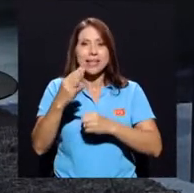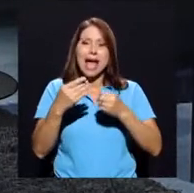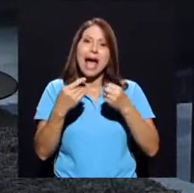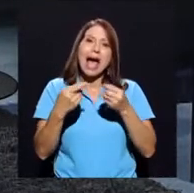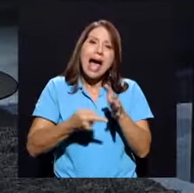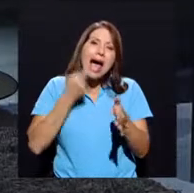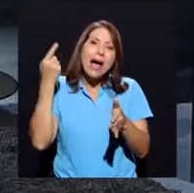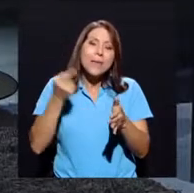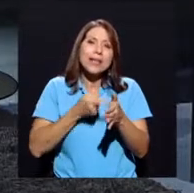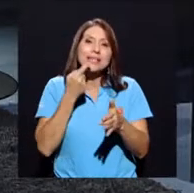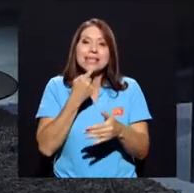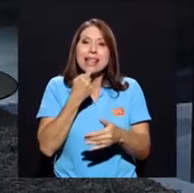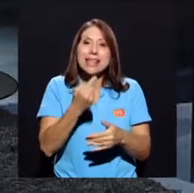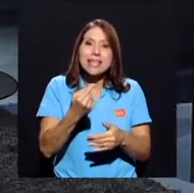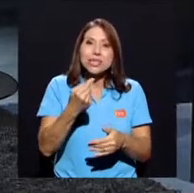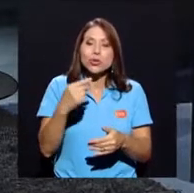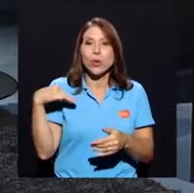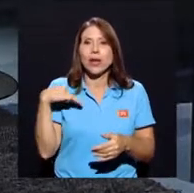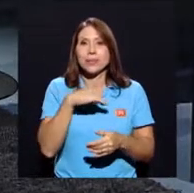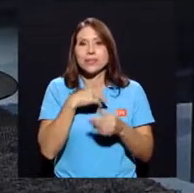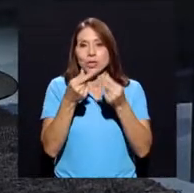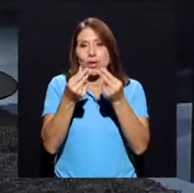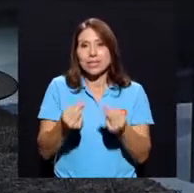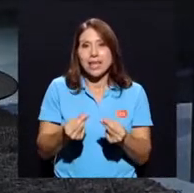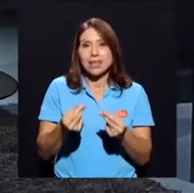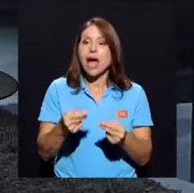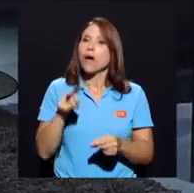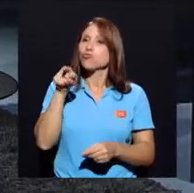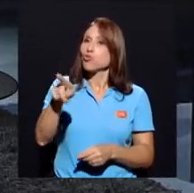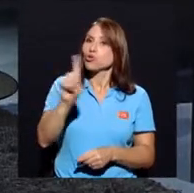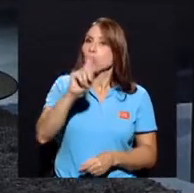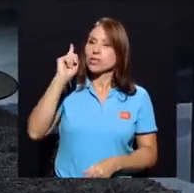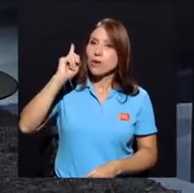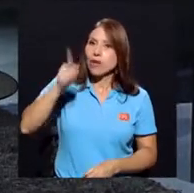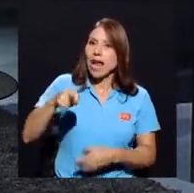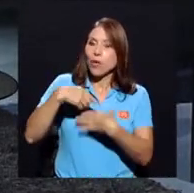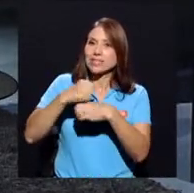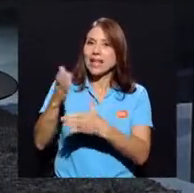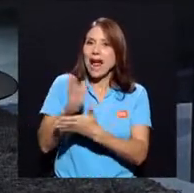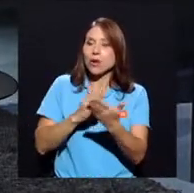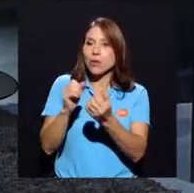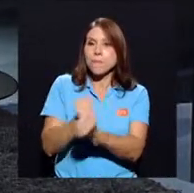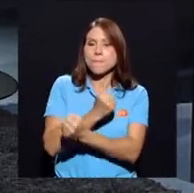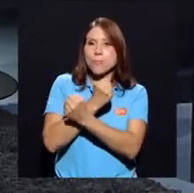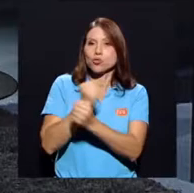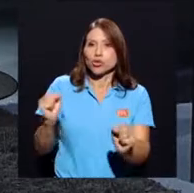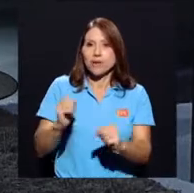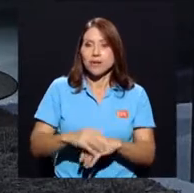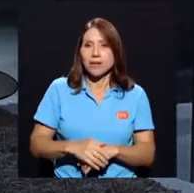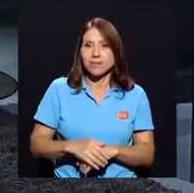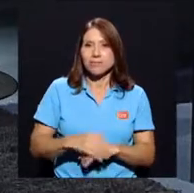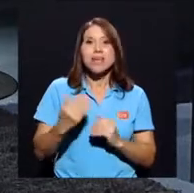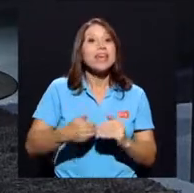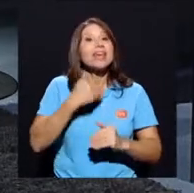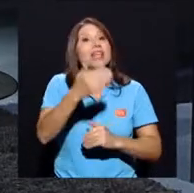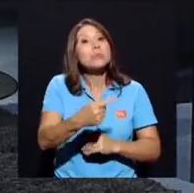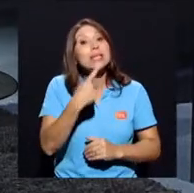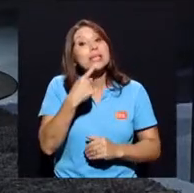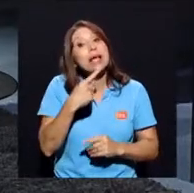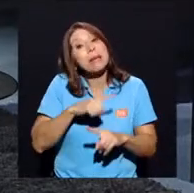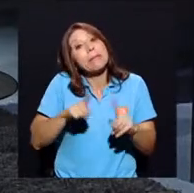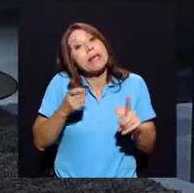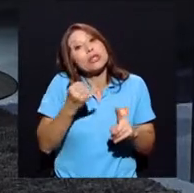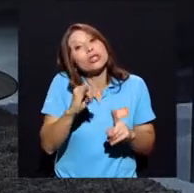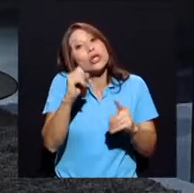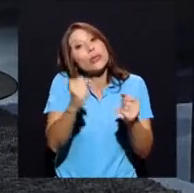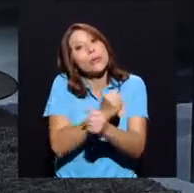este le he hecho hasta el ministerio haciendo usted no estaba obligado a lo imposible y después dice pero si lo imposible tiene que ver con derechos